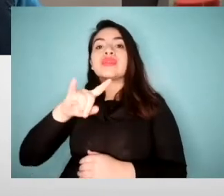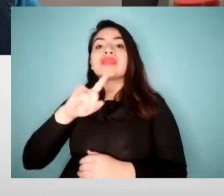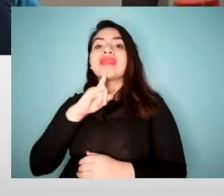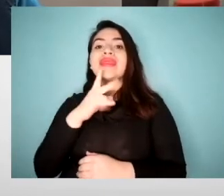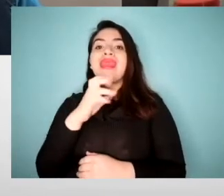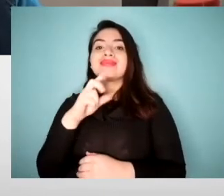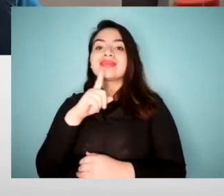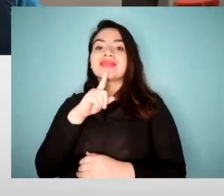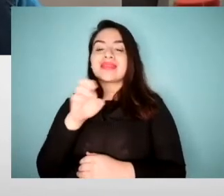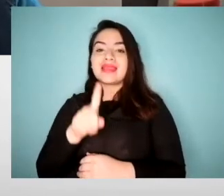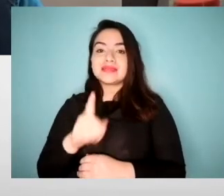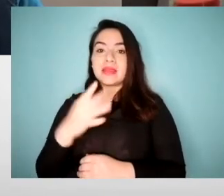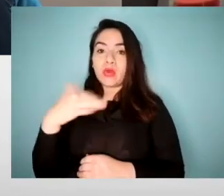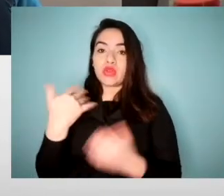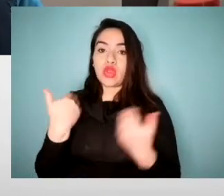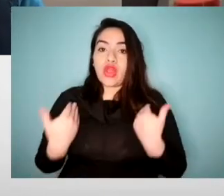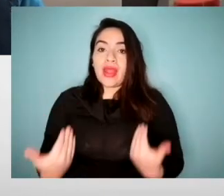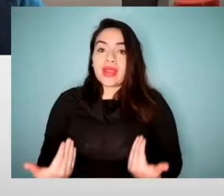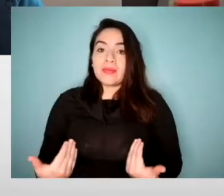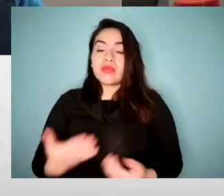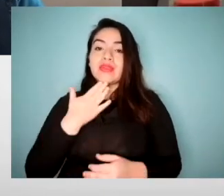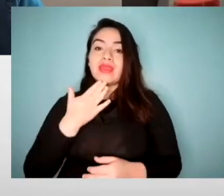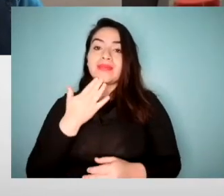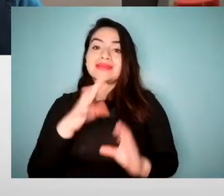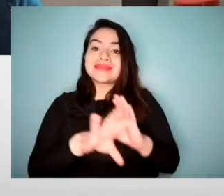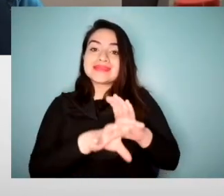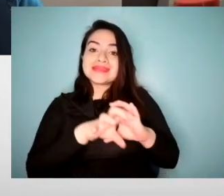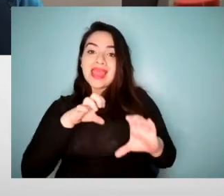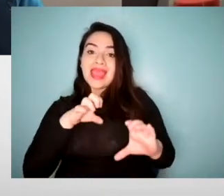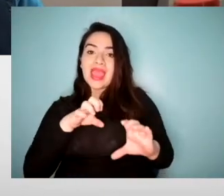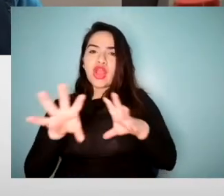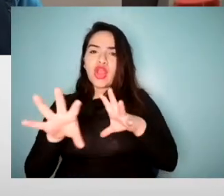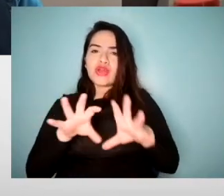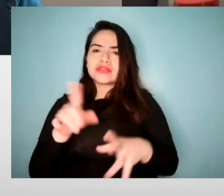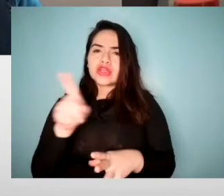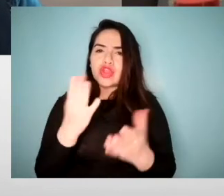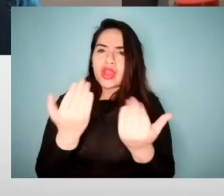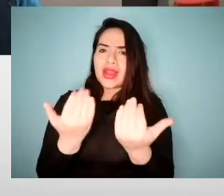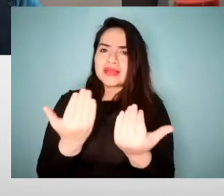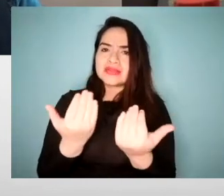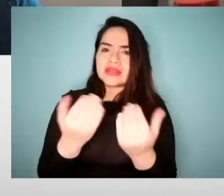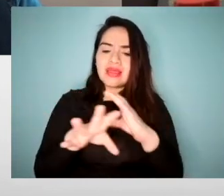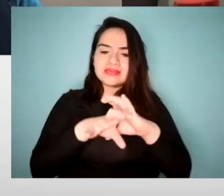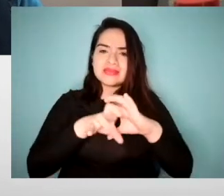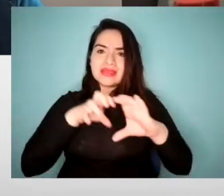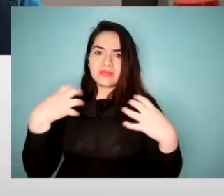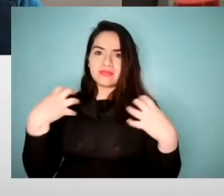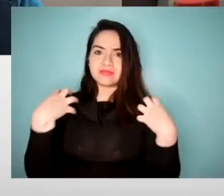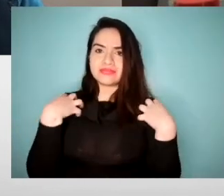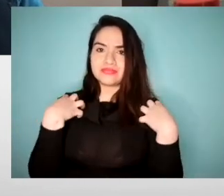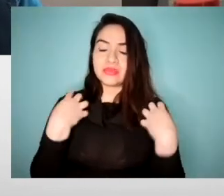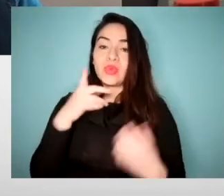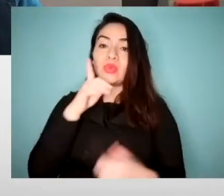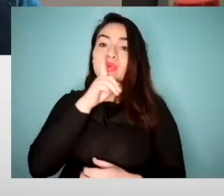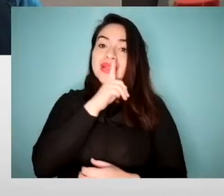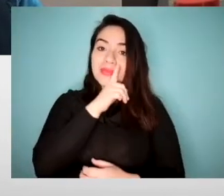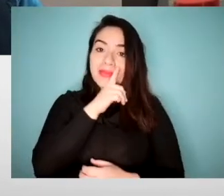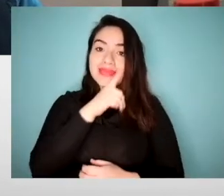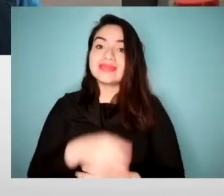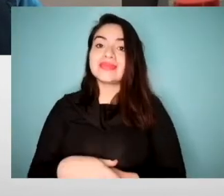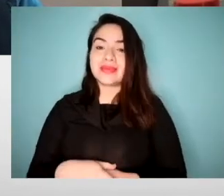o también en sacar componentes indeseados. Entonces, lo que he hecho últimamente